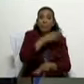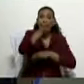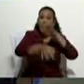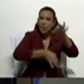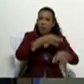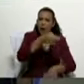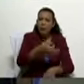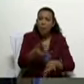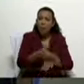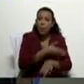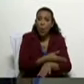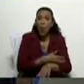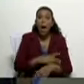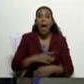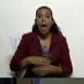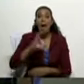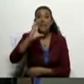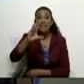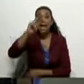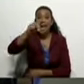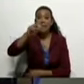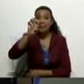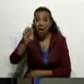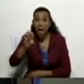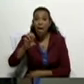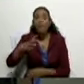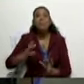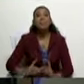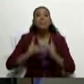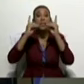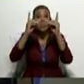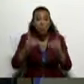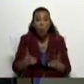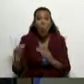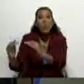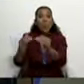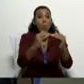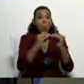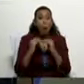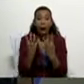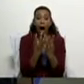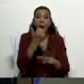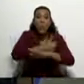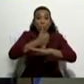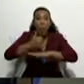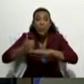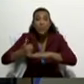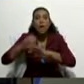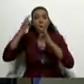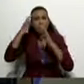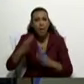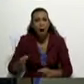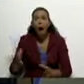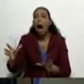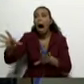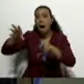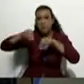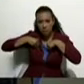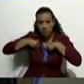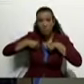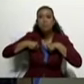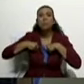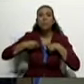expuesto, el Poder Electoral decidió unánimemente saludar y acatar